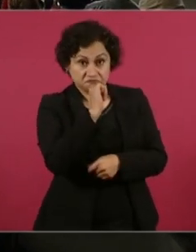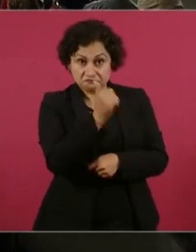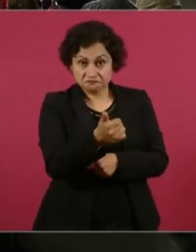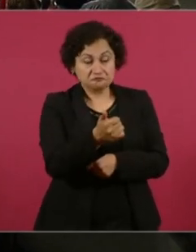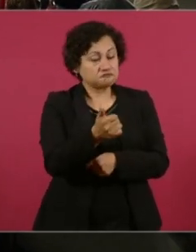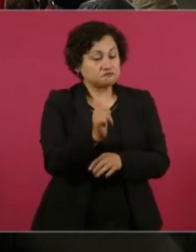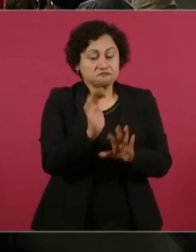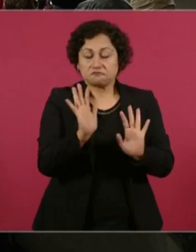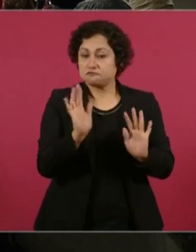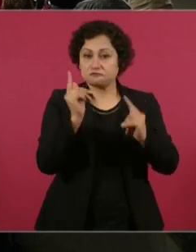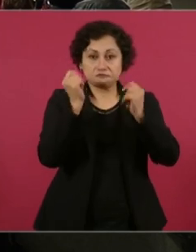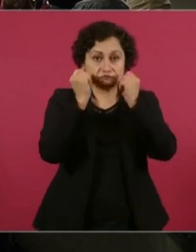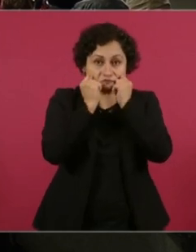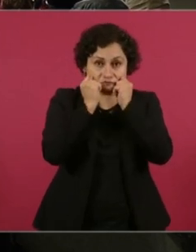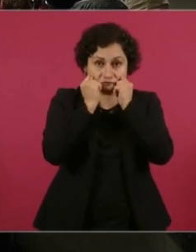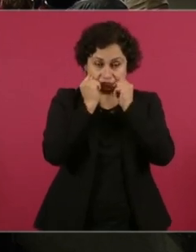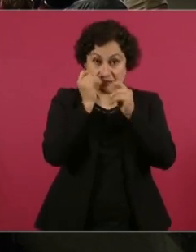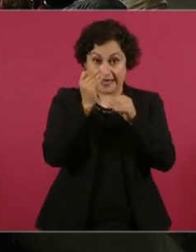por experiencia